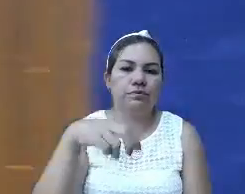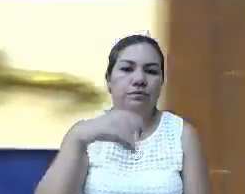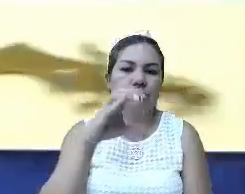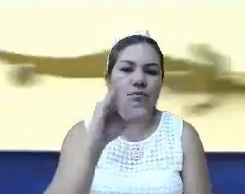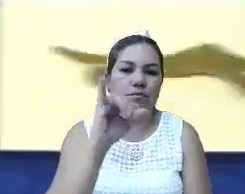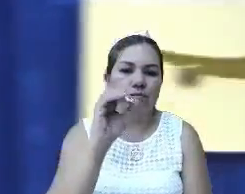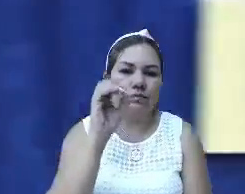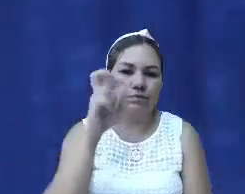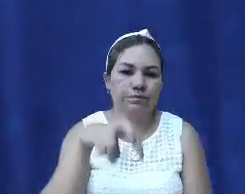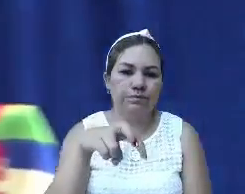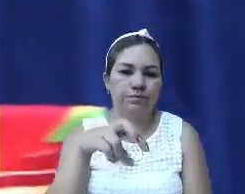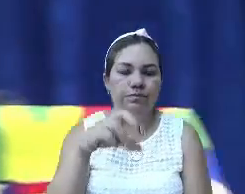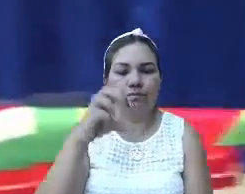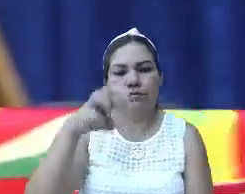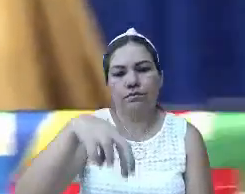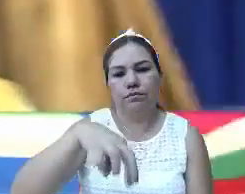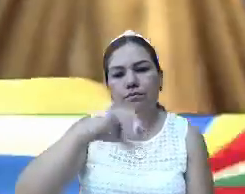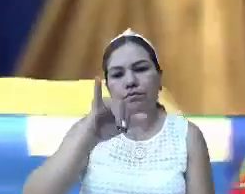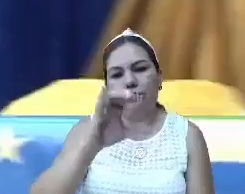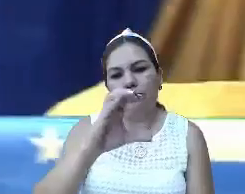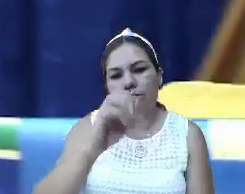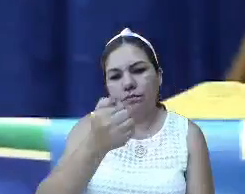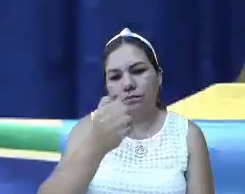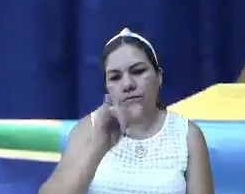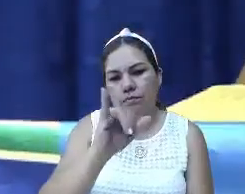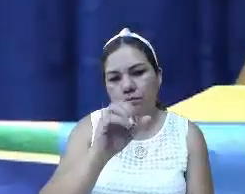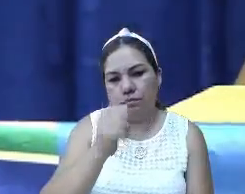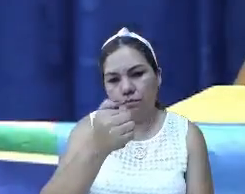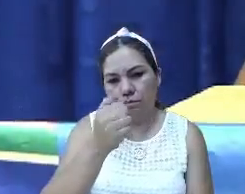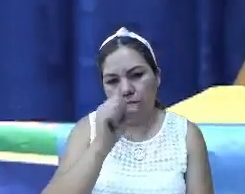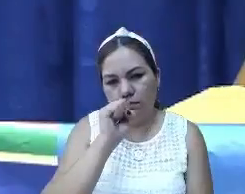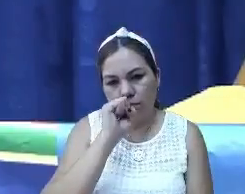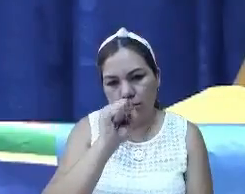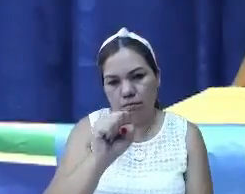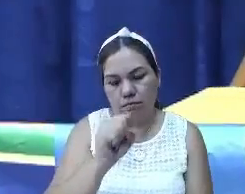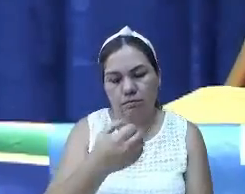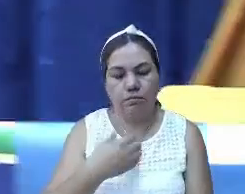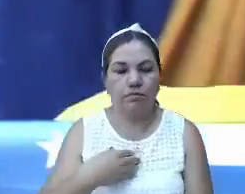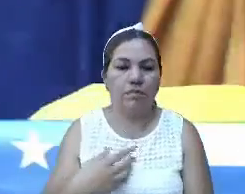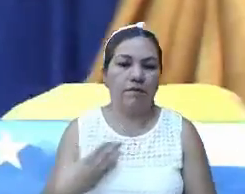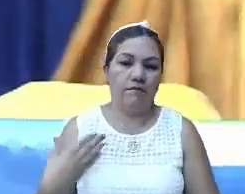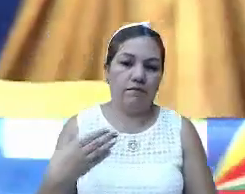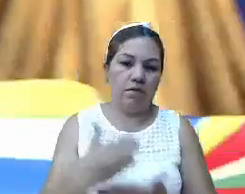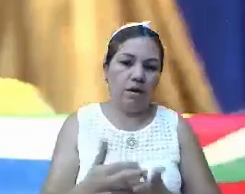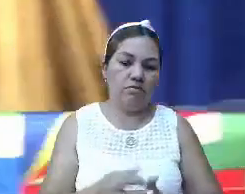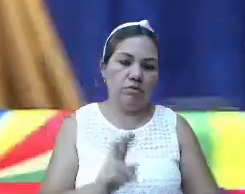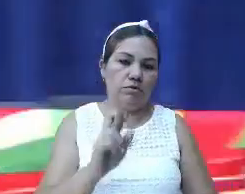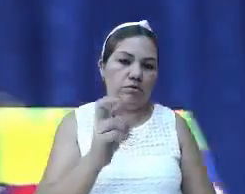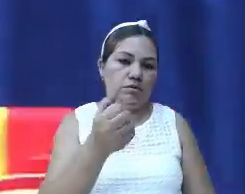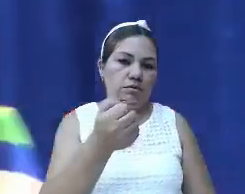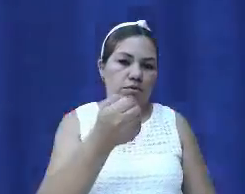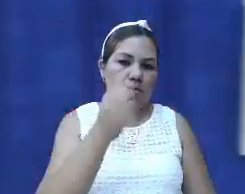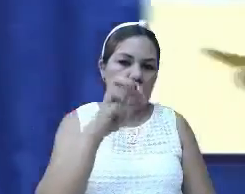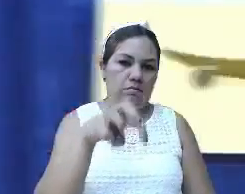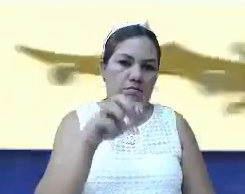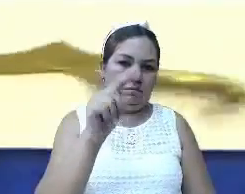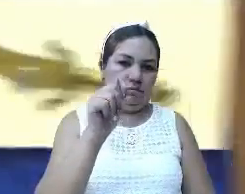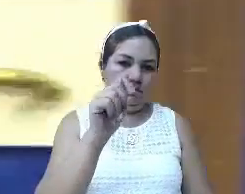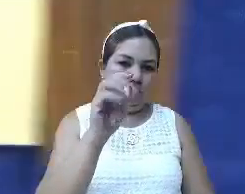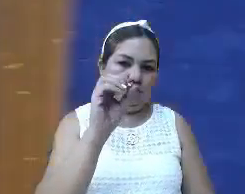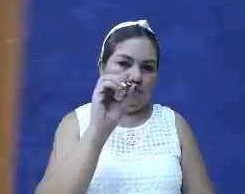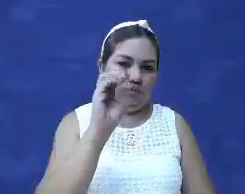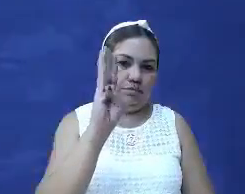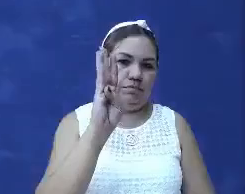Entonces el rey Josafat dice: vamos a ir a Ramón de Galat a enfrentarnos contra el enemigo. Yo estoy contigo,